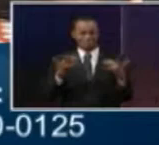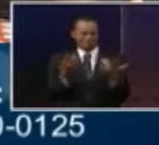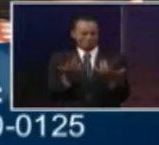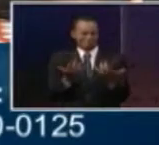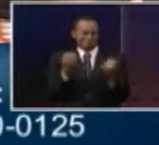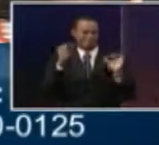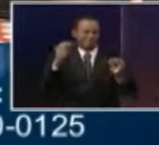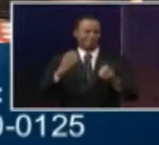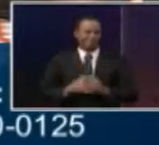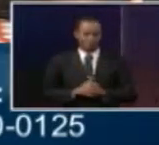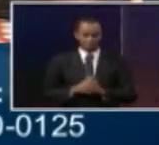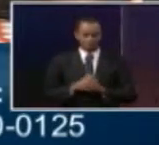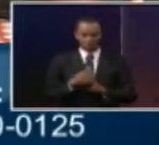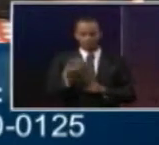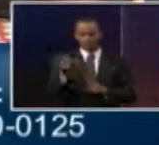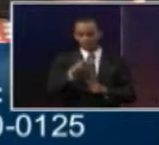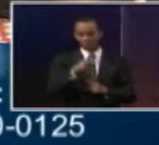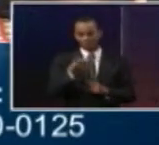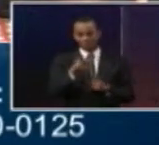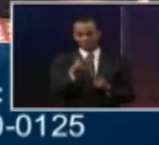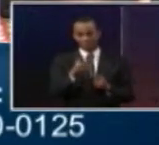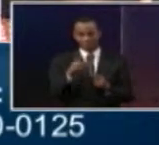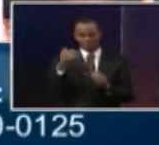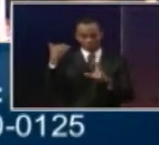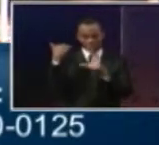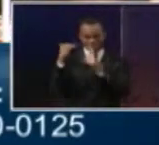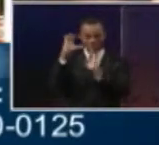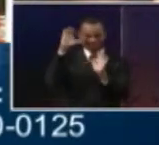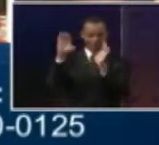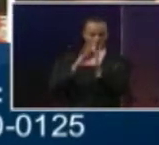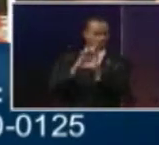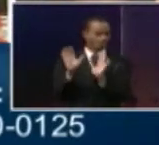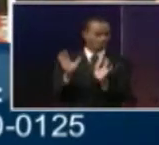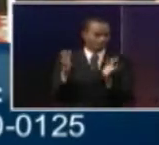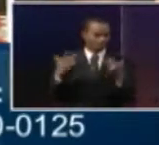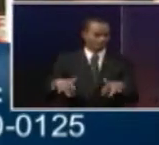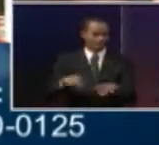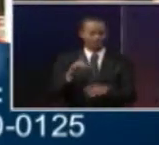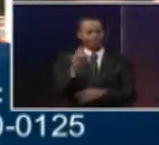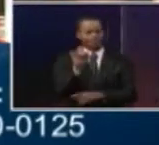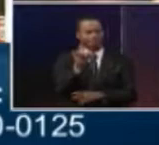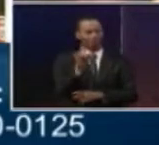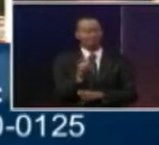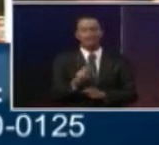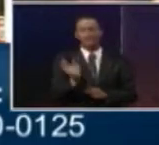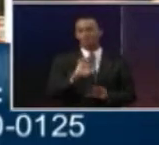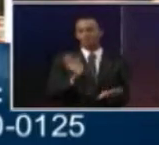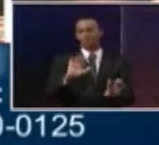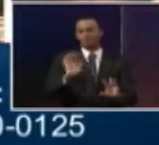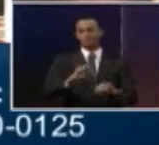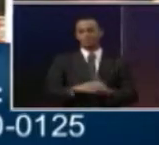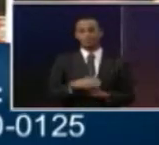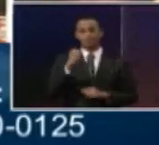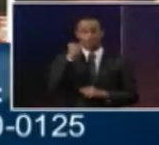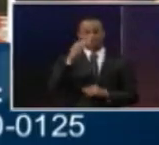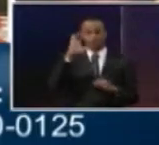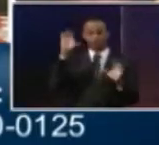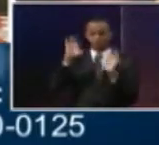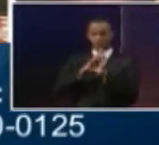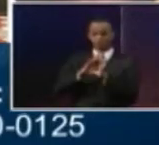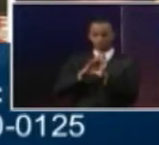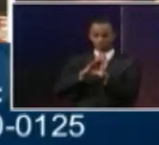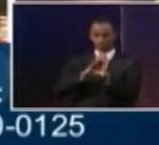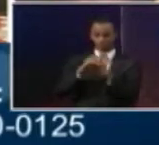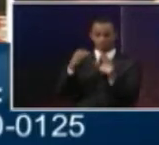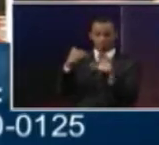distancia o sea, tienen que ustedes ser... ¿Ustedes dos son las que mandan fotografía? No, yo no mando fotografía. No, yo siempre le he sin dicho a la gente que si va a mandar